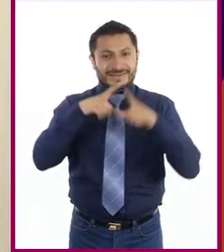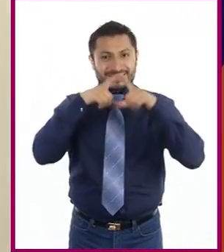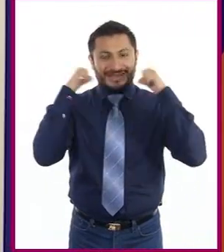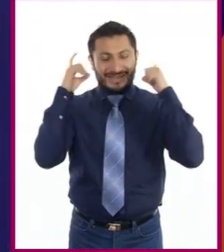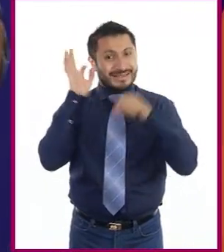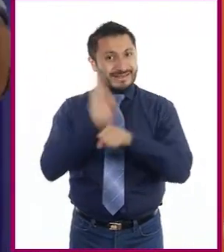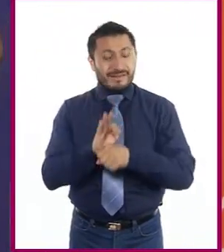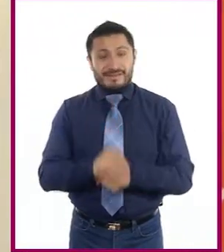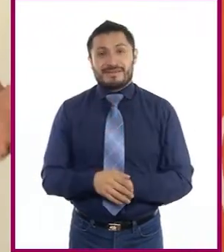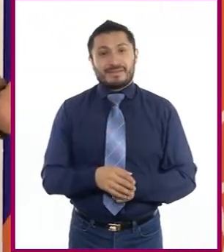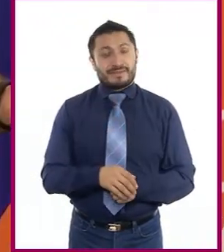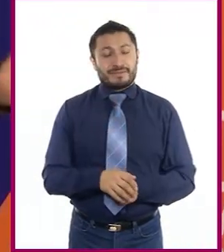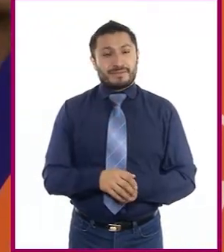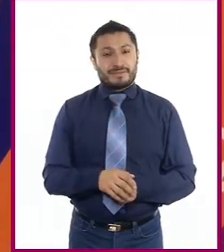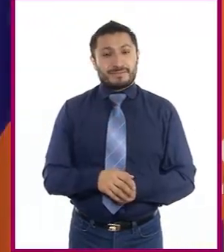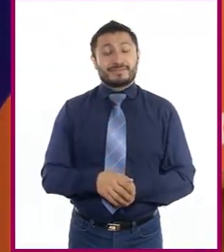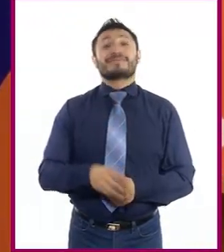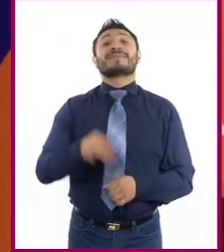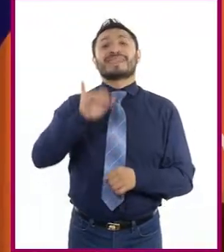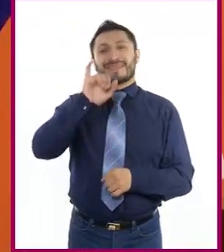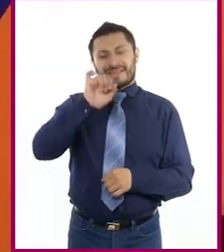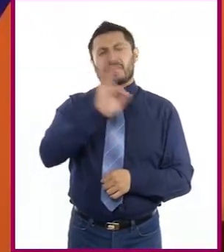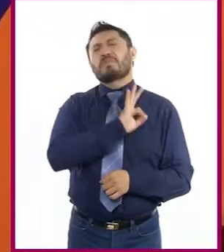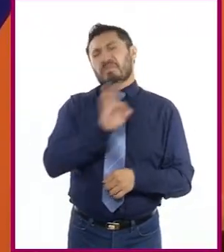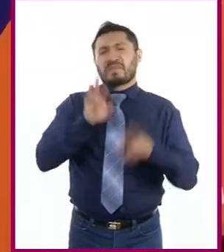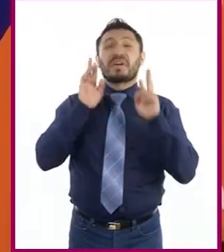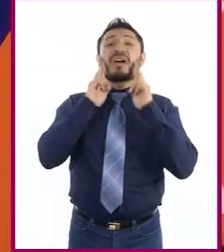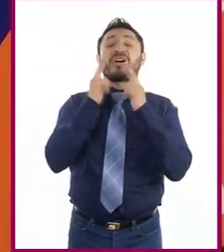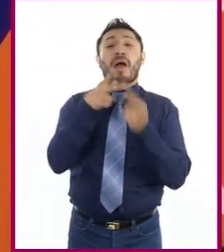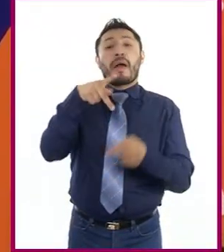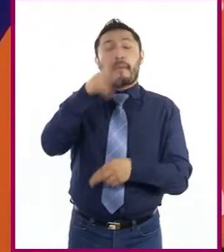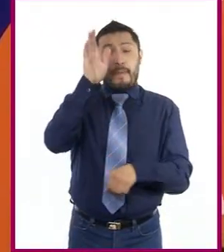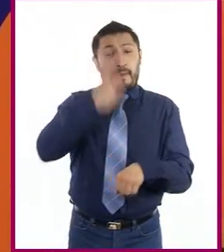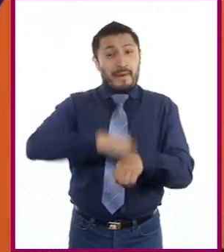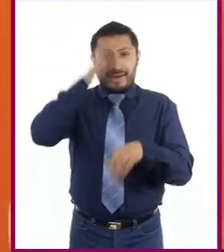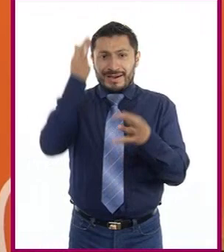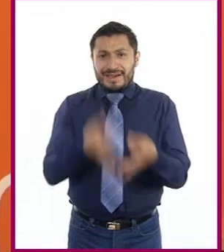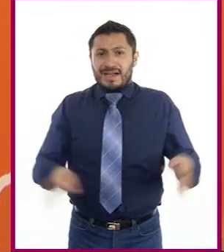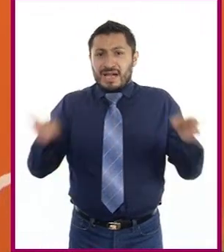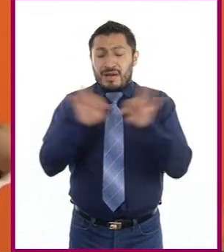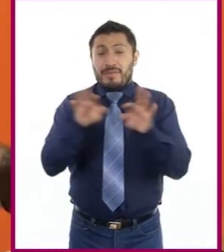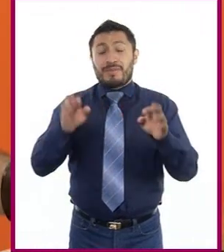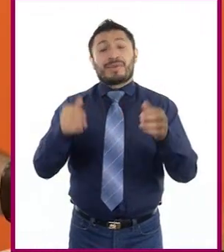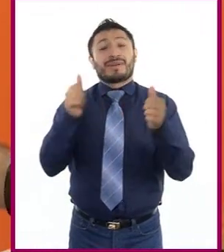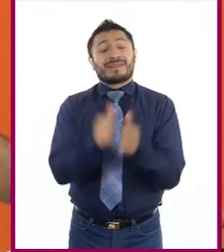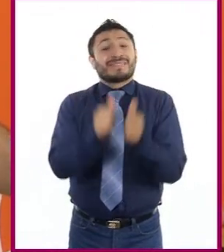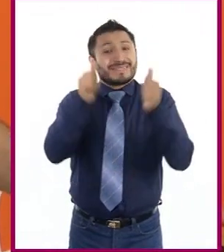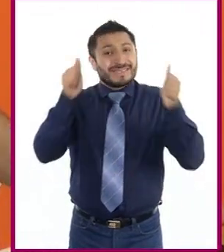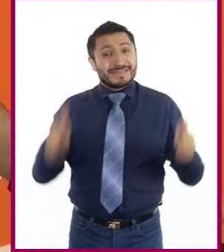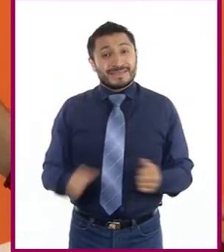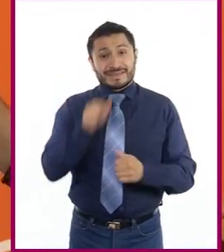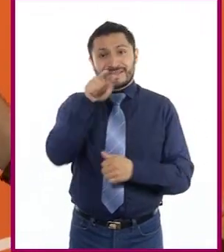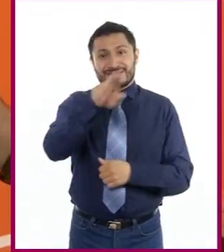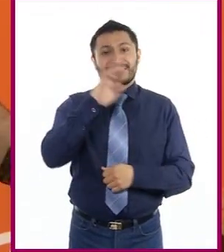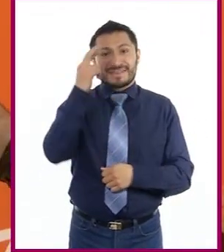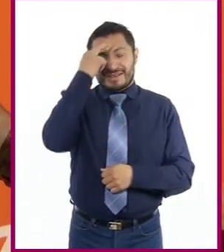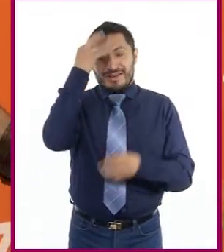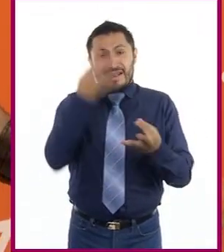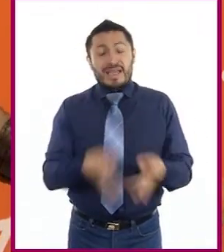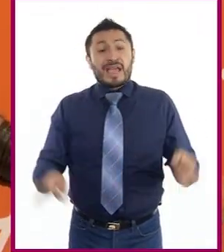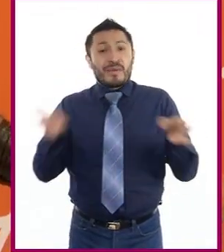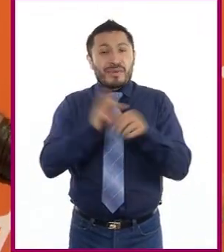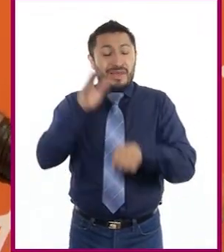Y aunque nos reunamos, recordemos guardar y pedir la sana distancia. Recuerden que la salud es lo